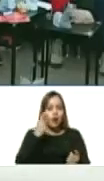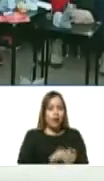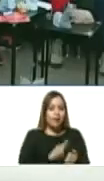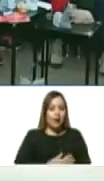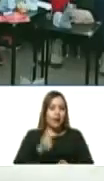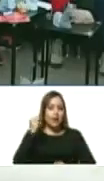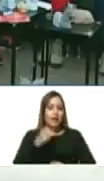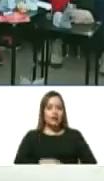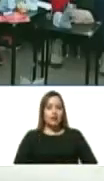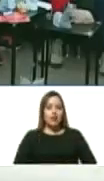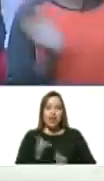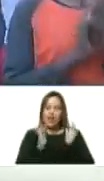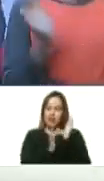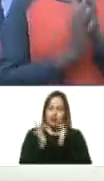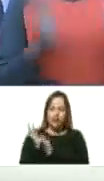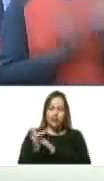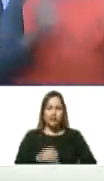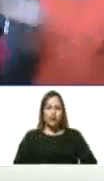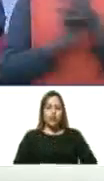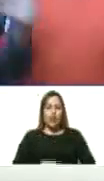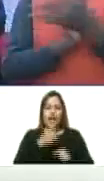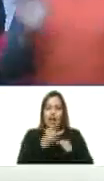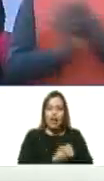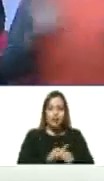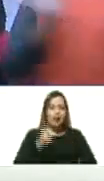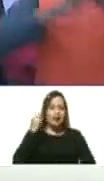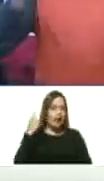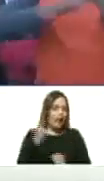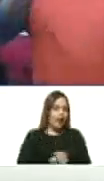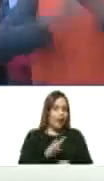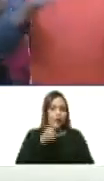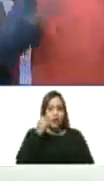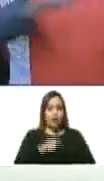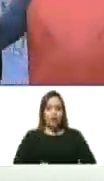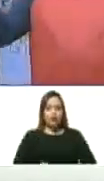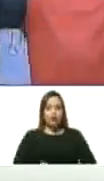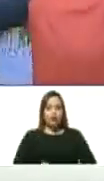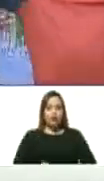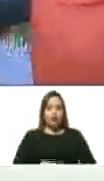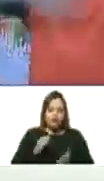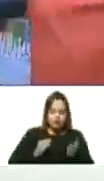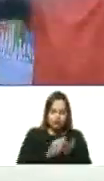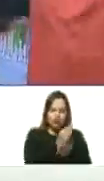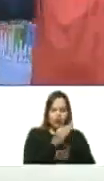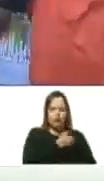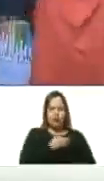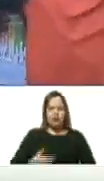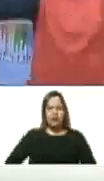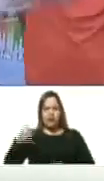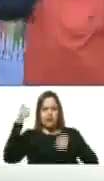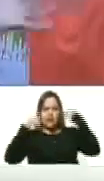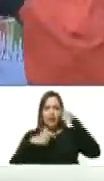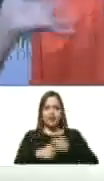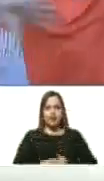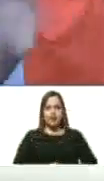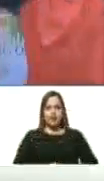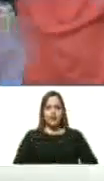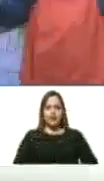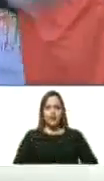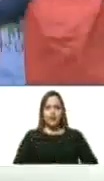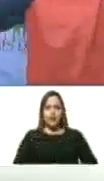en Cristo Redentor, hermanas y hermanos en el legado del comandante Chávez. Vecinos